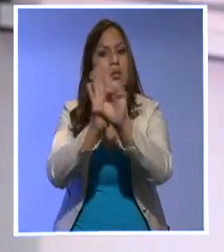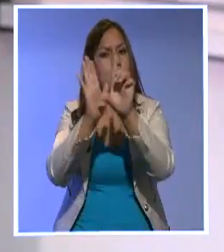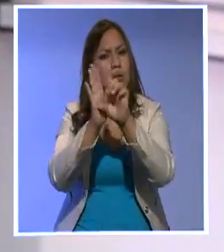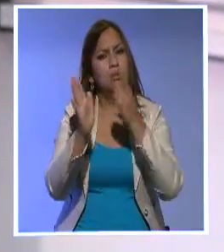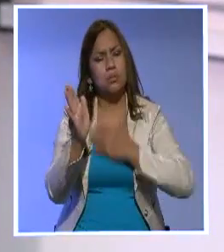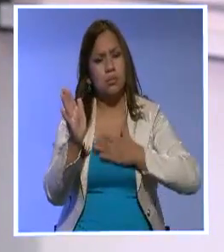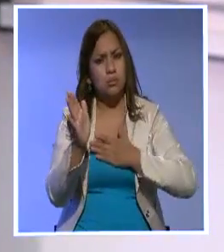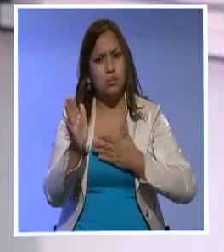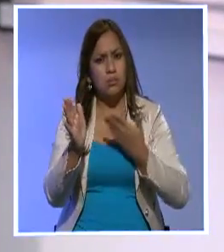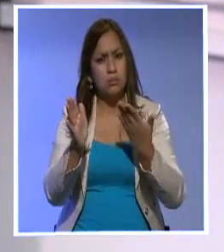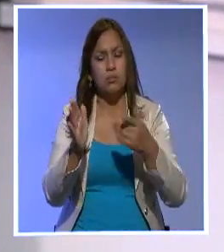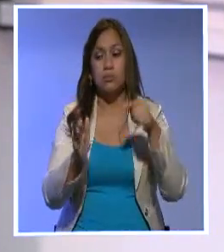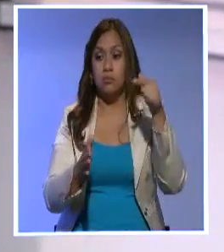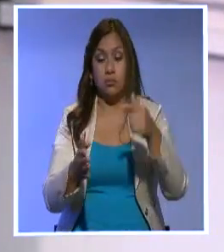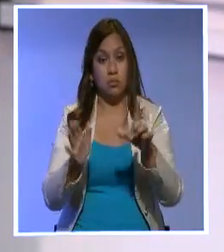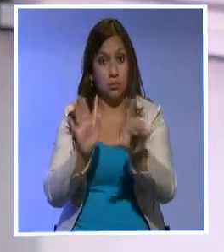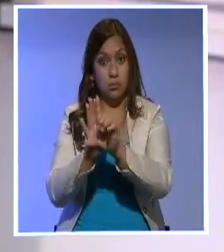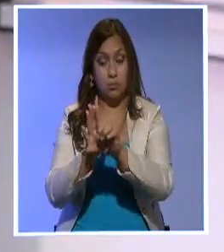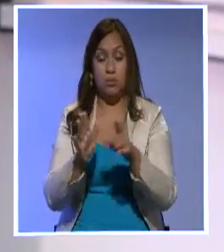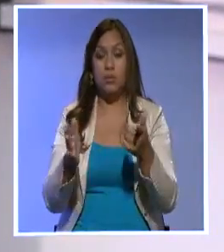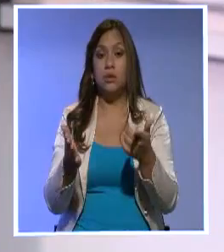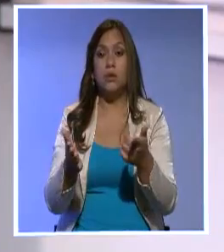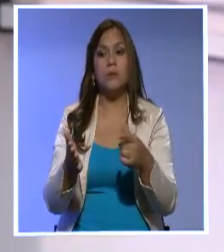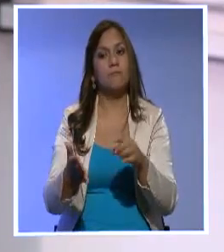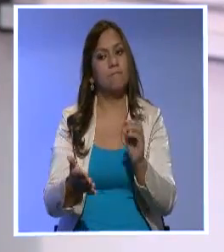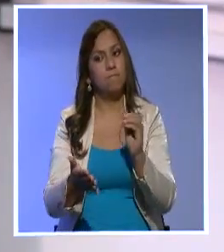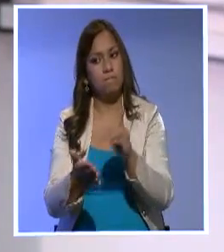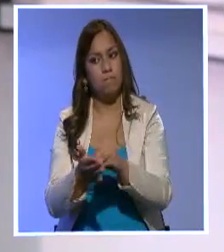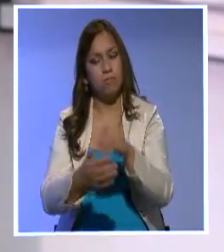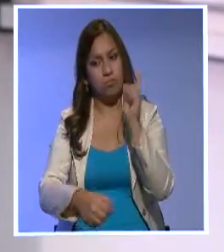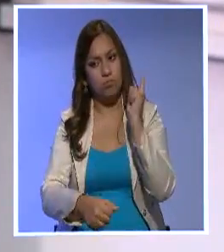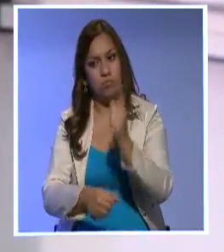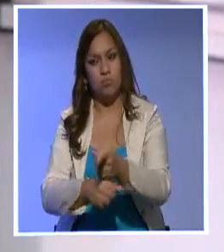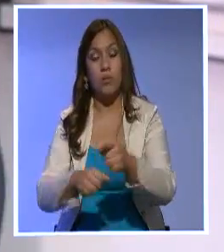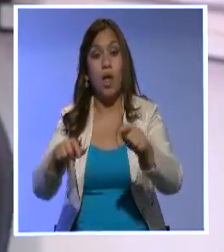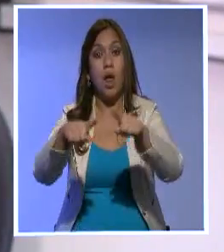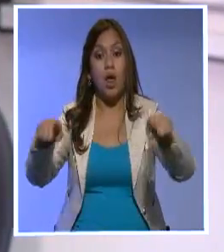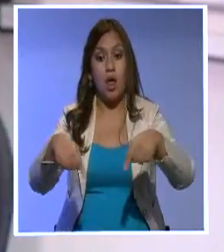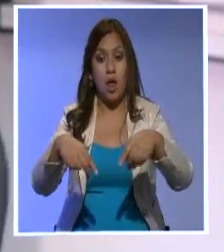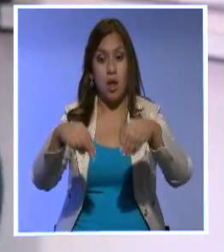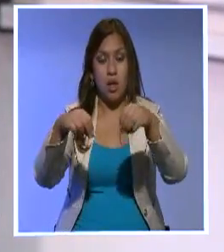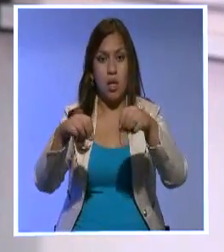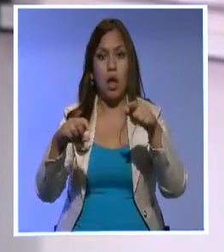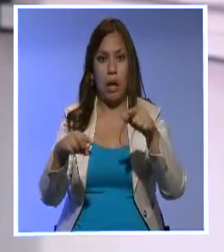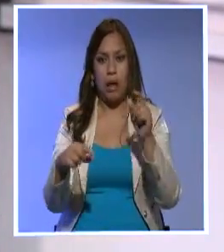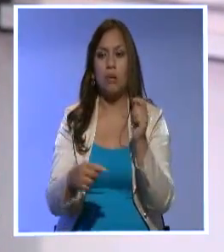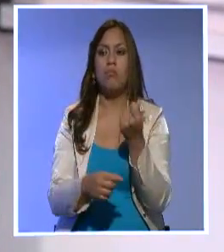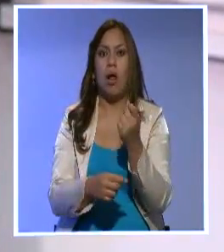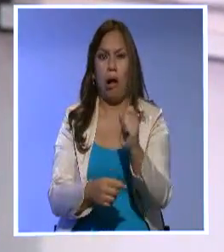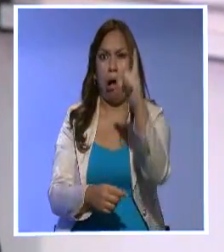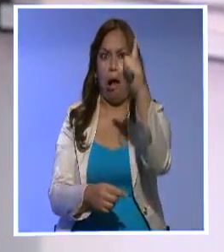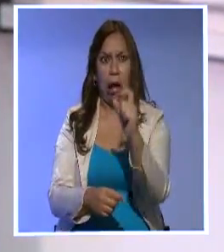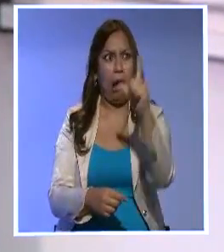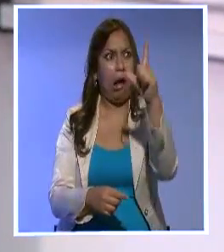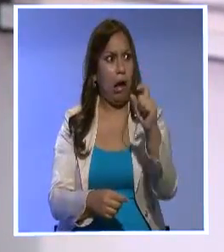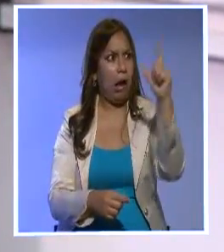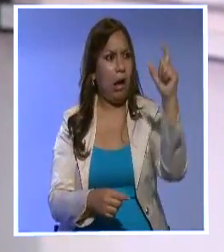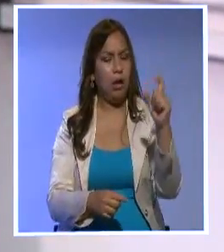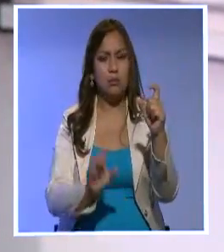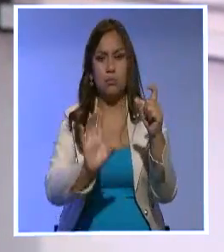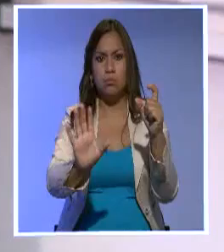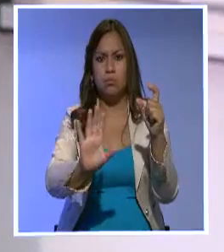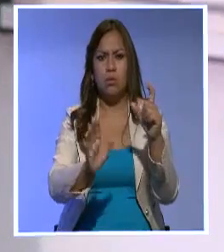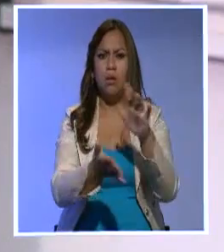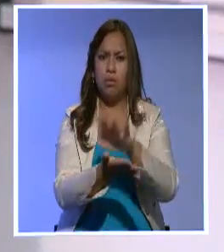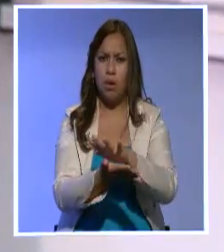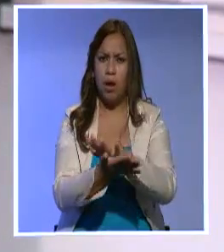eliminar o erradicar la especulación del valor de la tierra y eso es como se ha titulado este proyecto de ley porque eso va